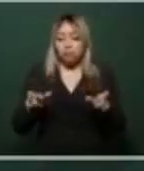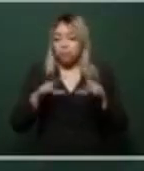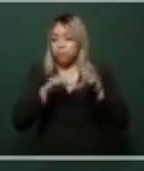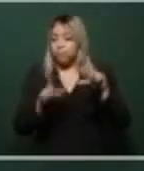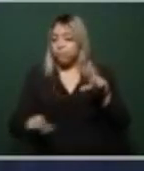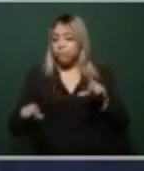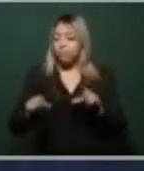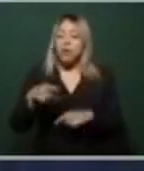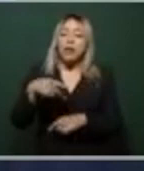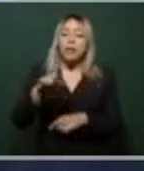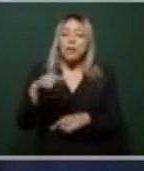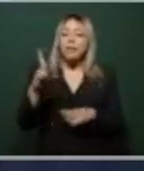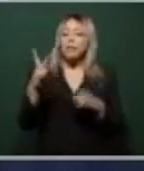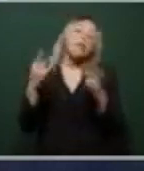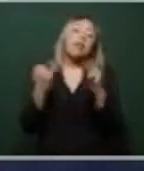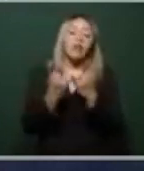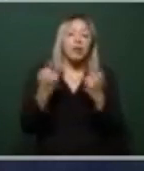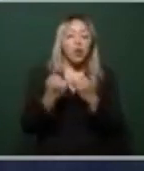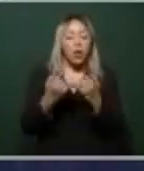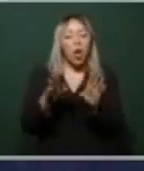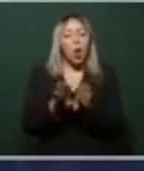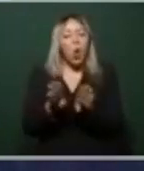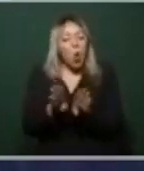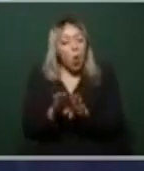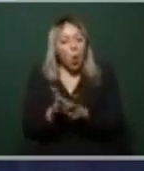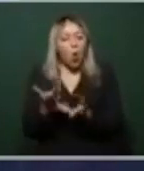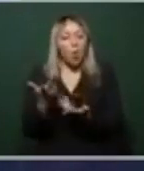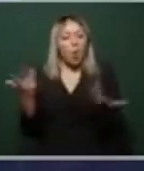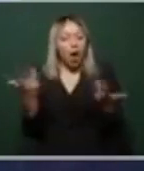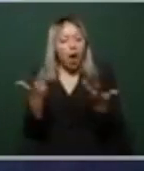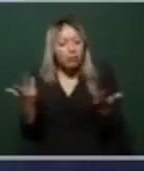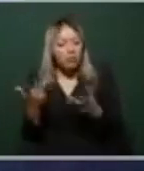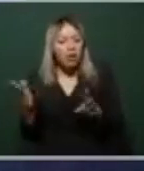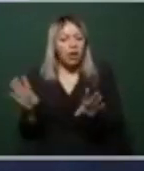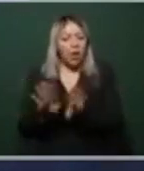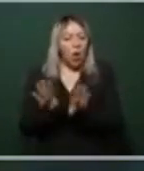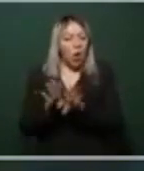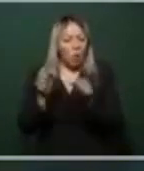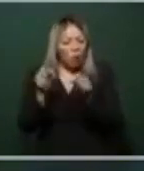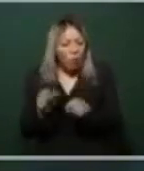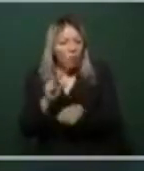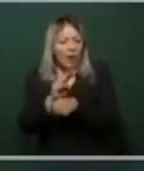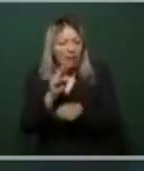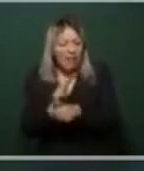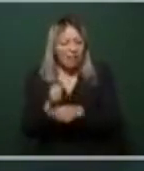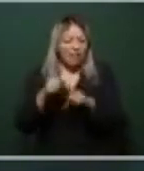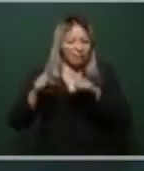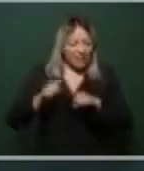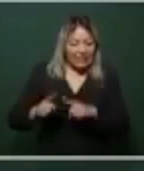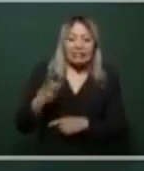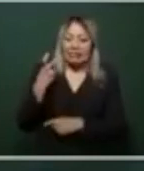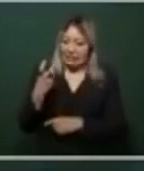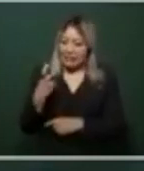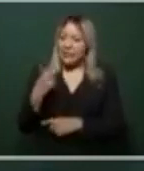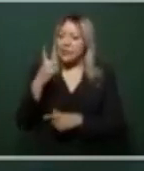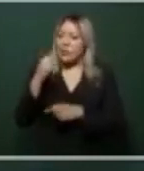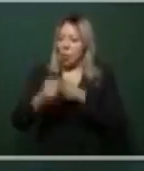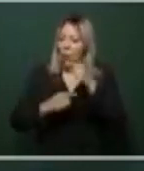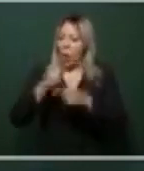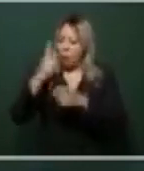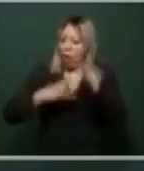Y lo mismo en el uso de la fuerza. Entonces, es todo un proceso. Hemos